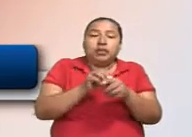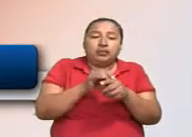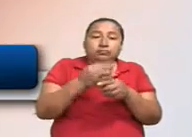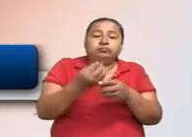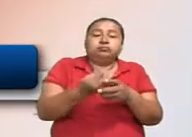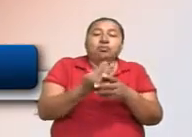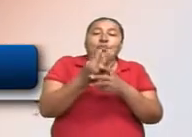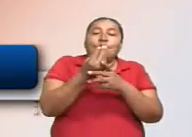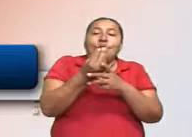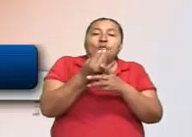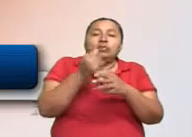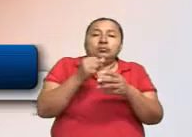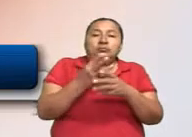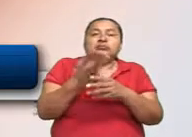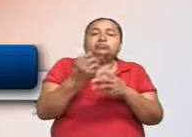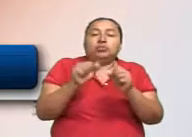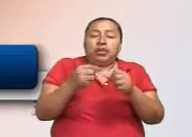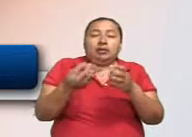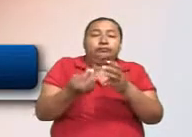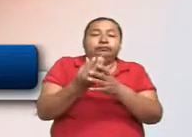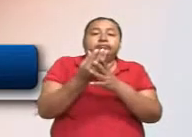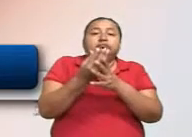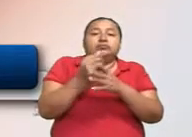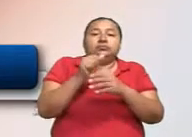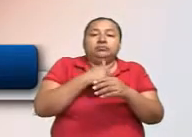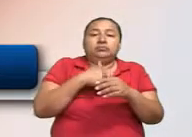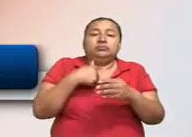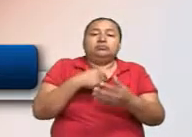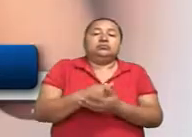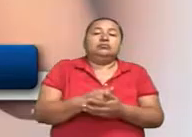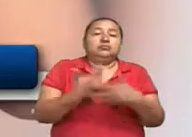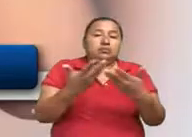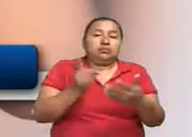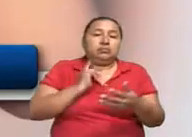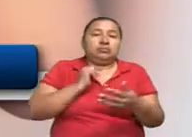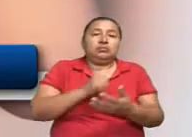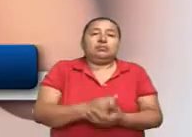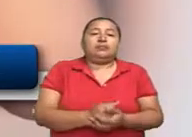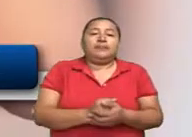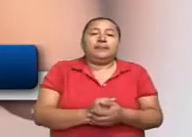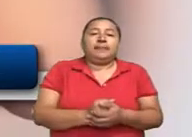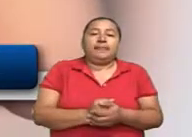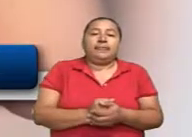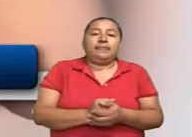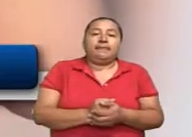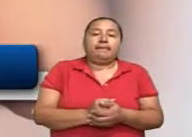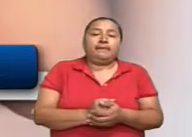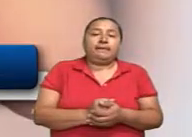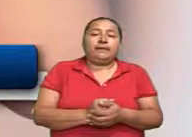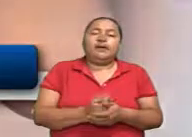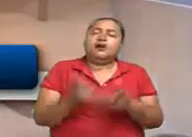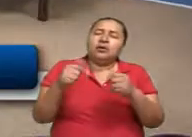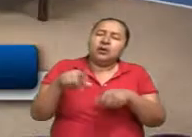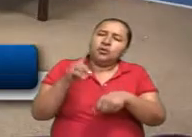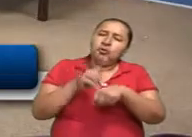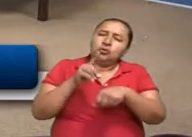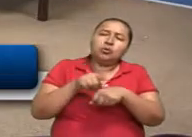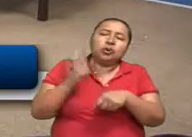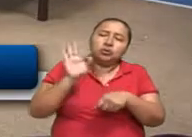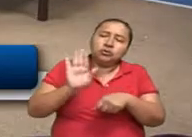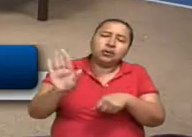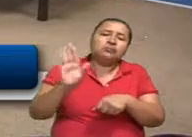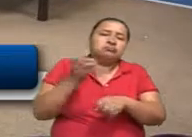arriba. ¿Ya? ¿Me entiendes? Ya. En ese caso. Ahora, doctora, ¿qué